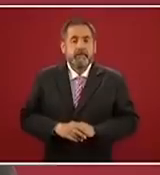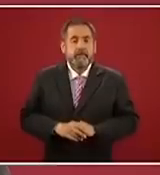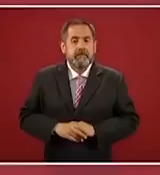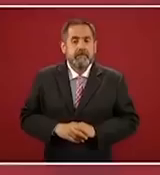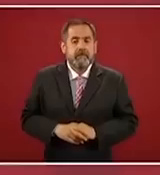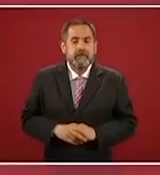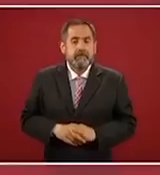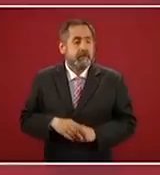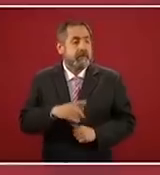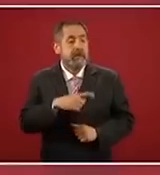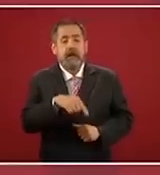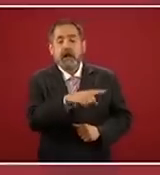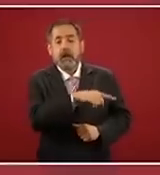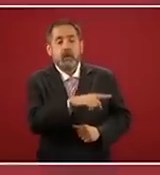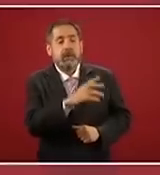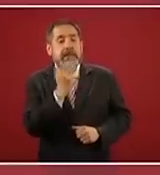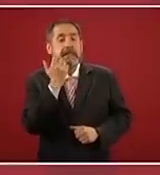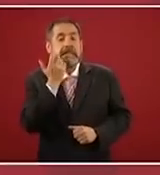quisieran que yo fuese